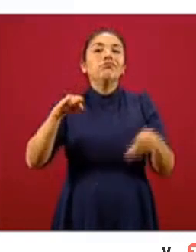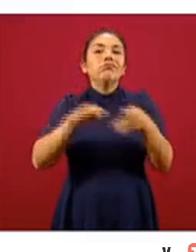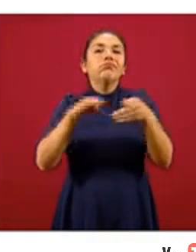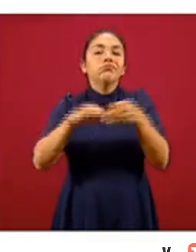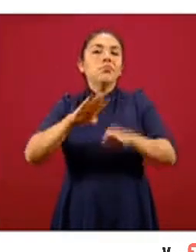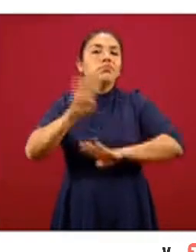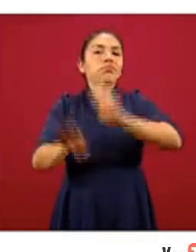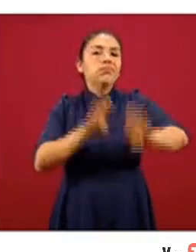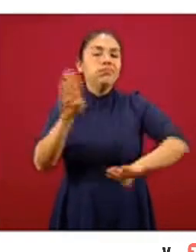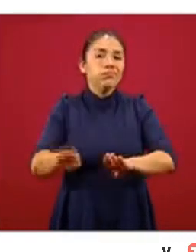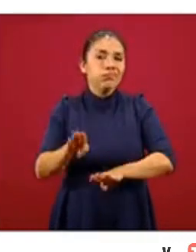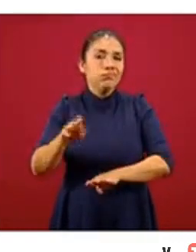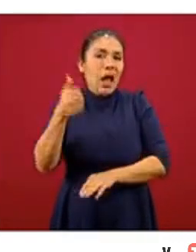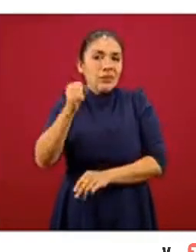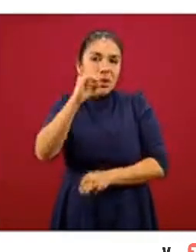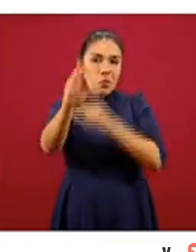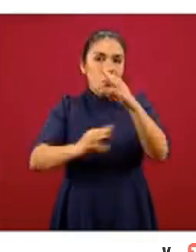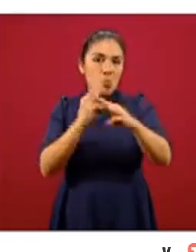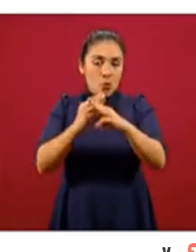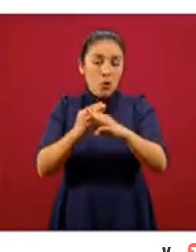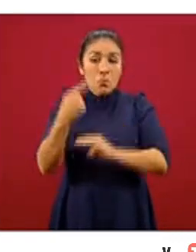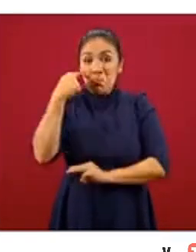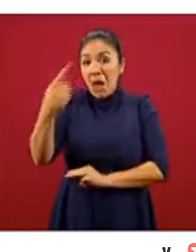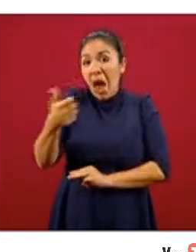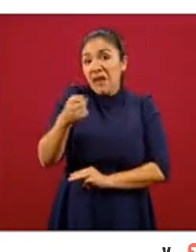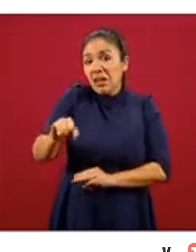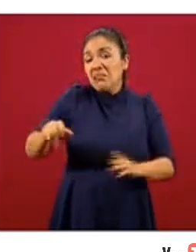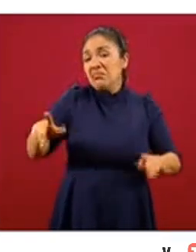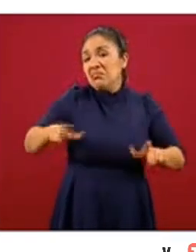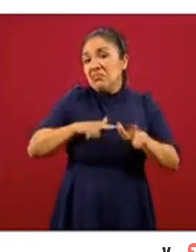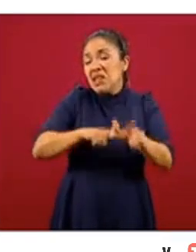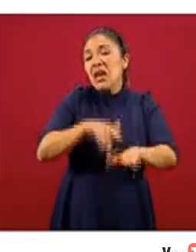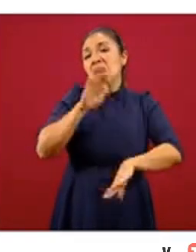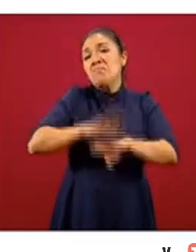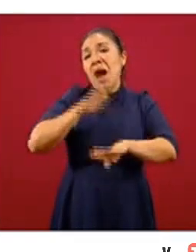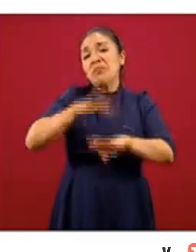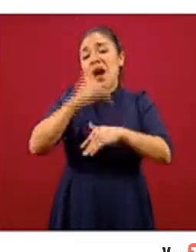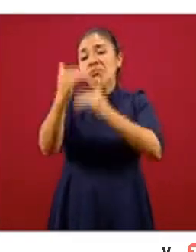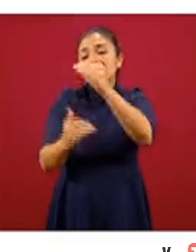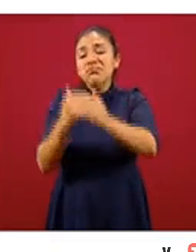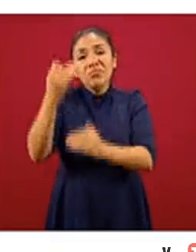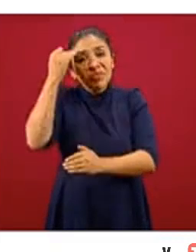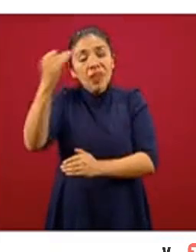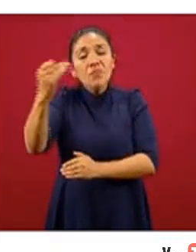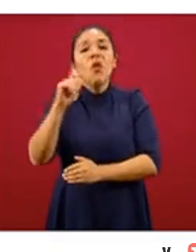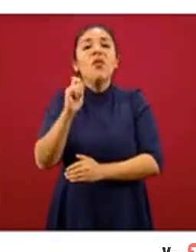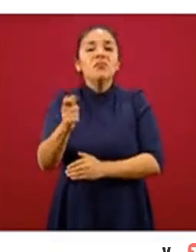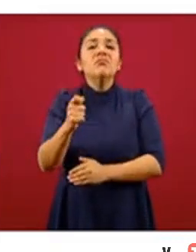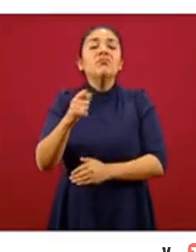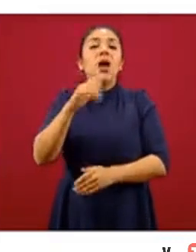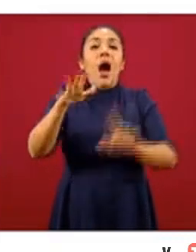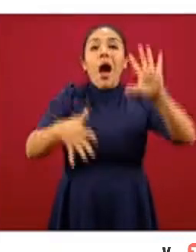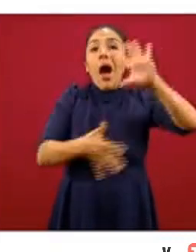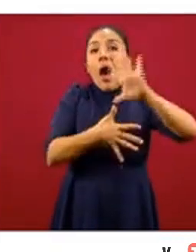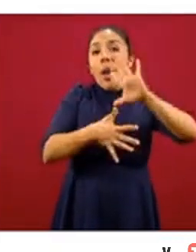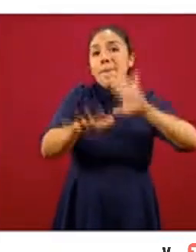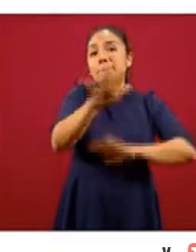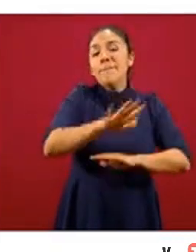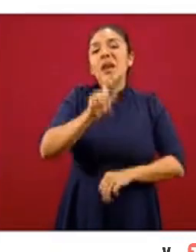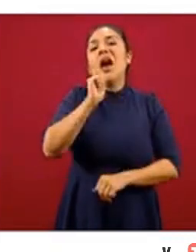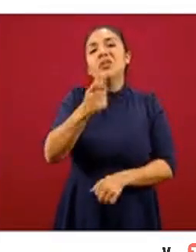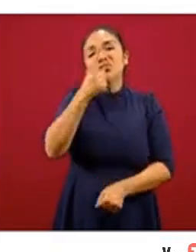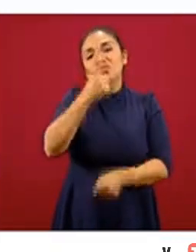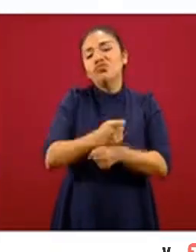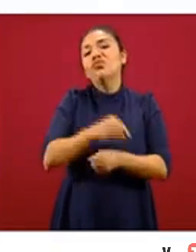y seguimos viendo la tendencia que será seguramente durante varias semanas más en la que la región de América es la